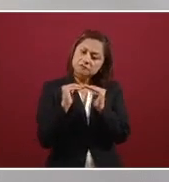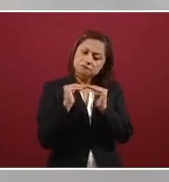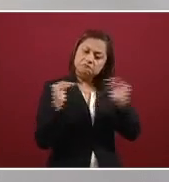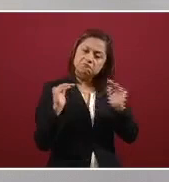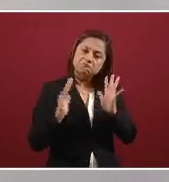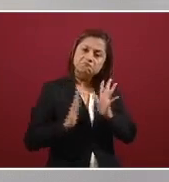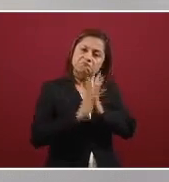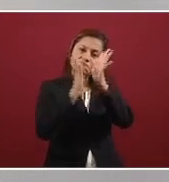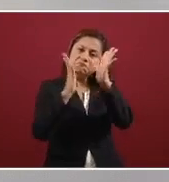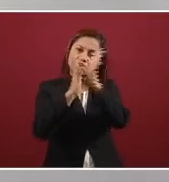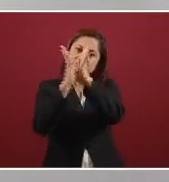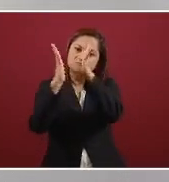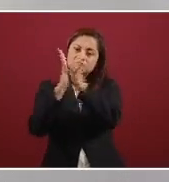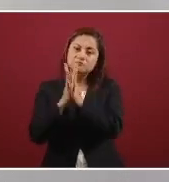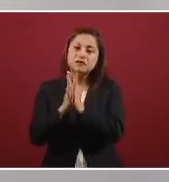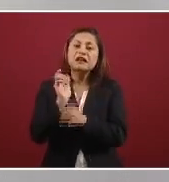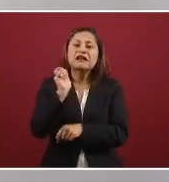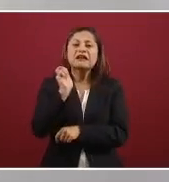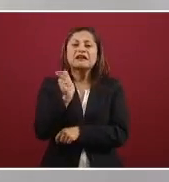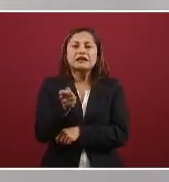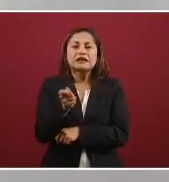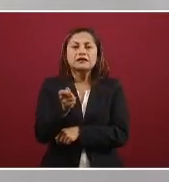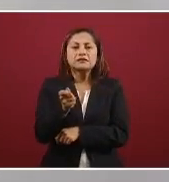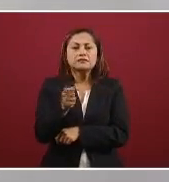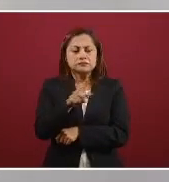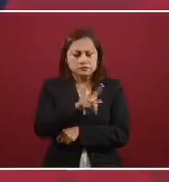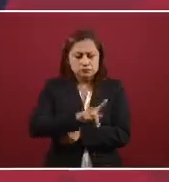en darle el derecho a la gente